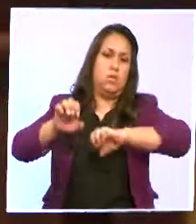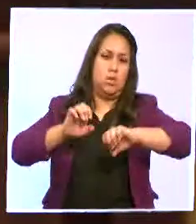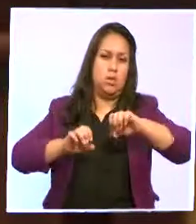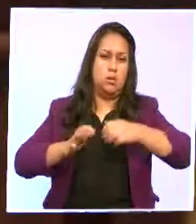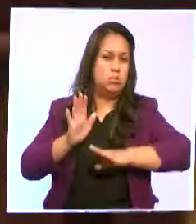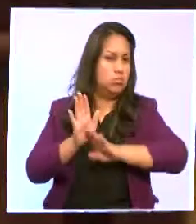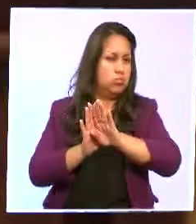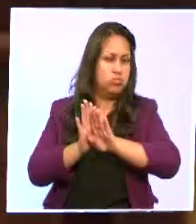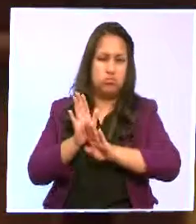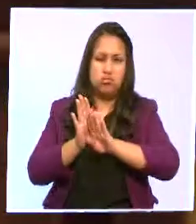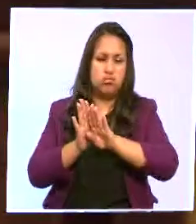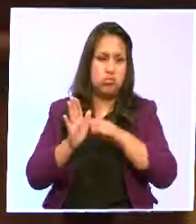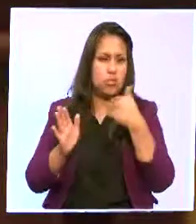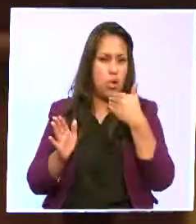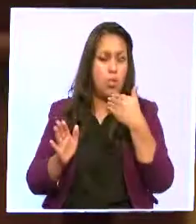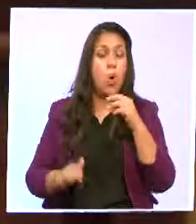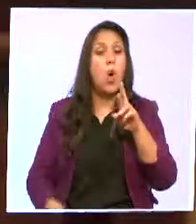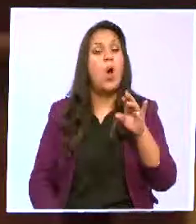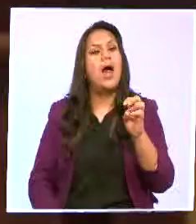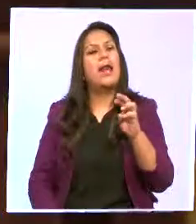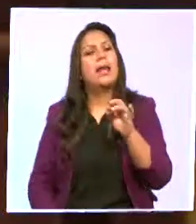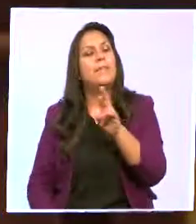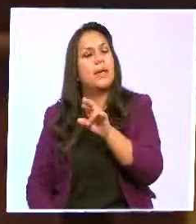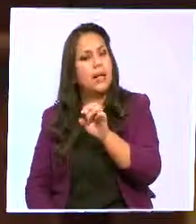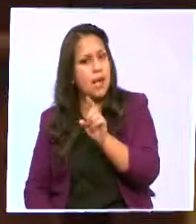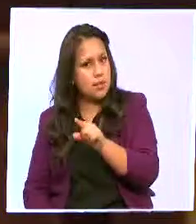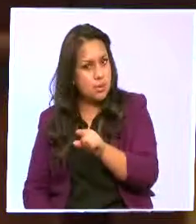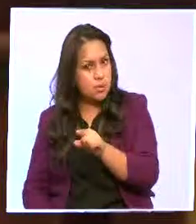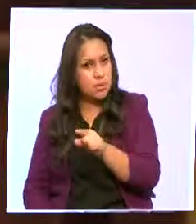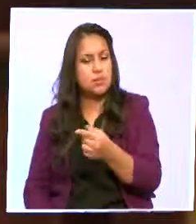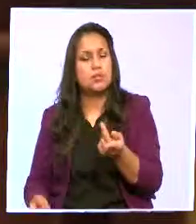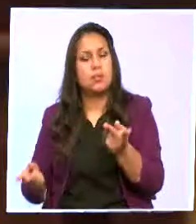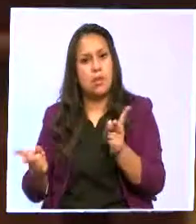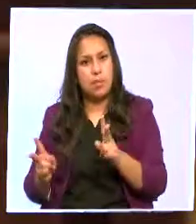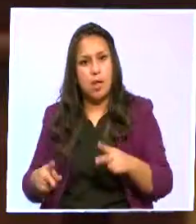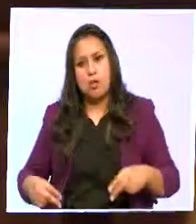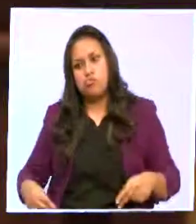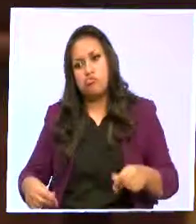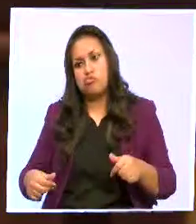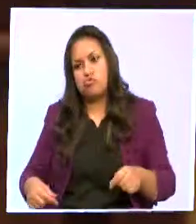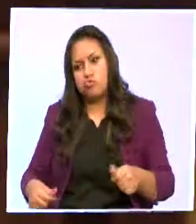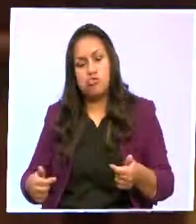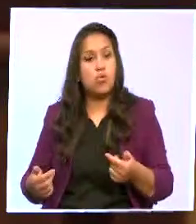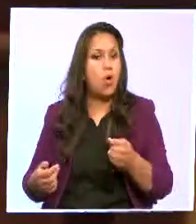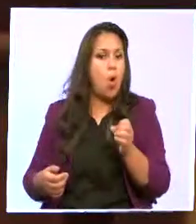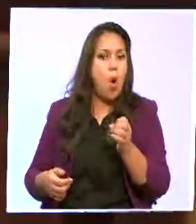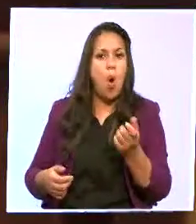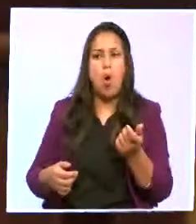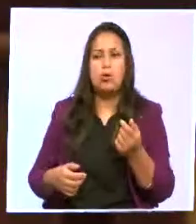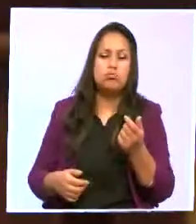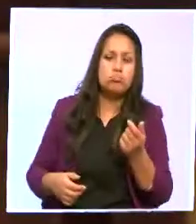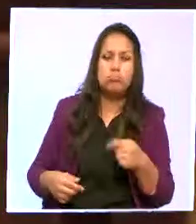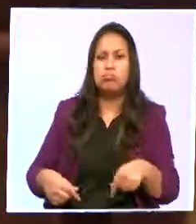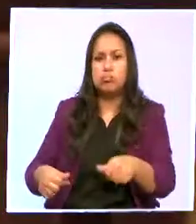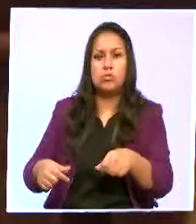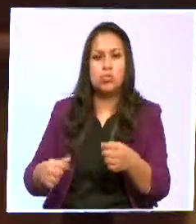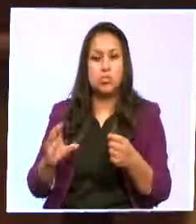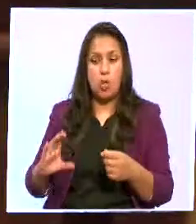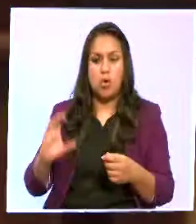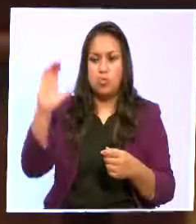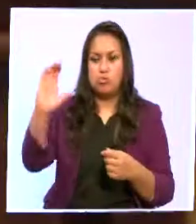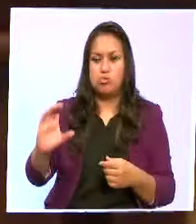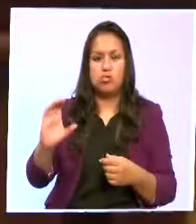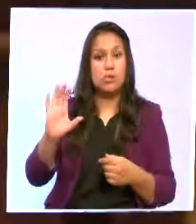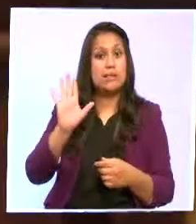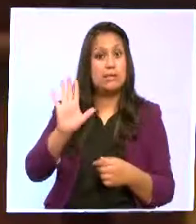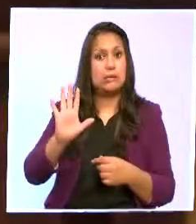con el propio rené ramírez los mismos procesos de liquidación de intervención que de perdón de intervención que se han venido haciendo algunas cinco universidades